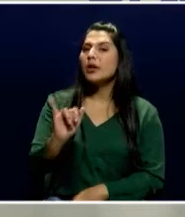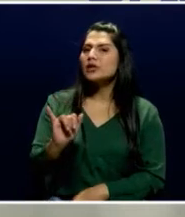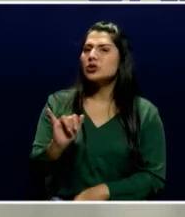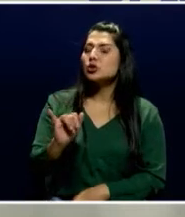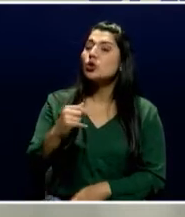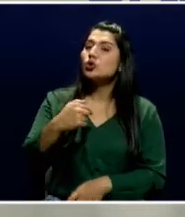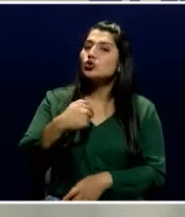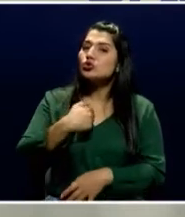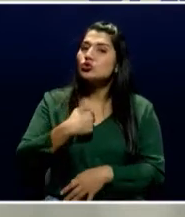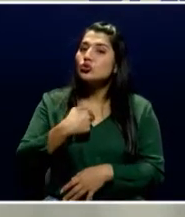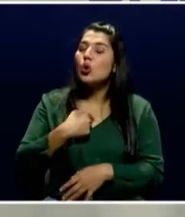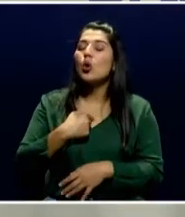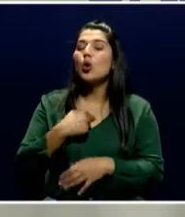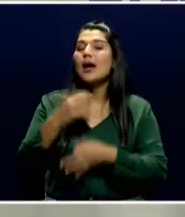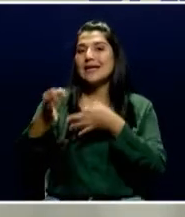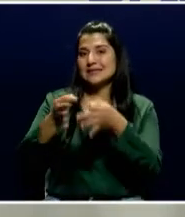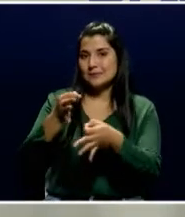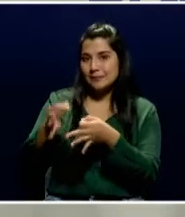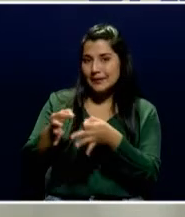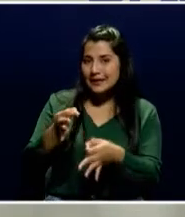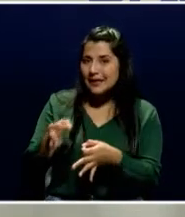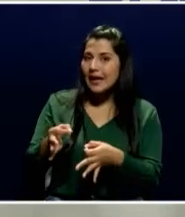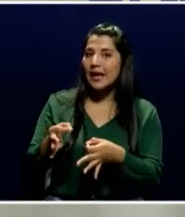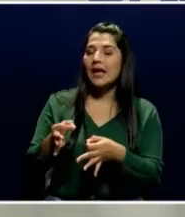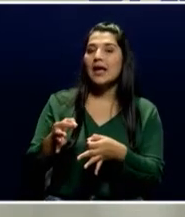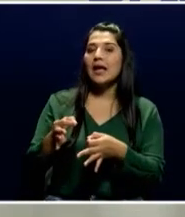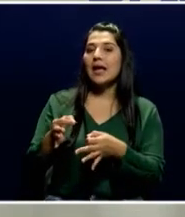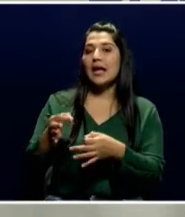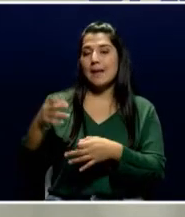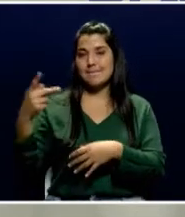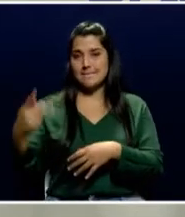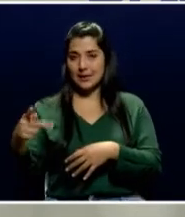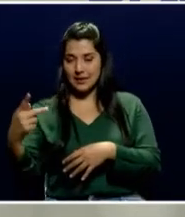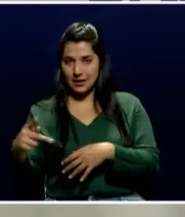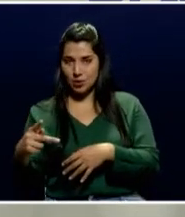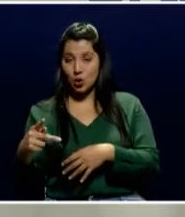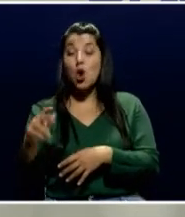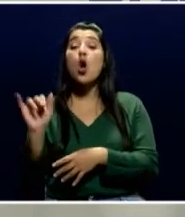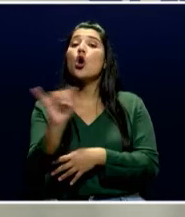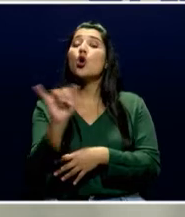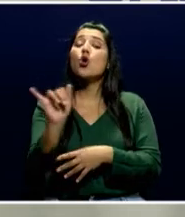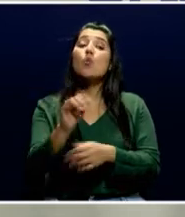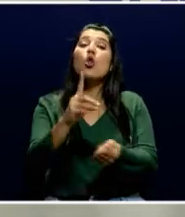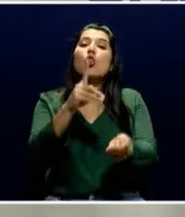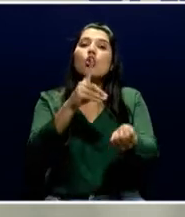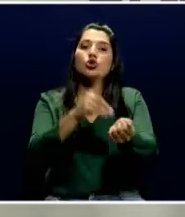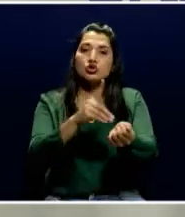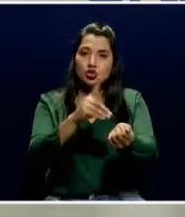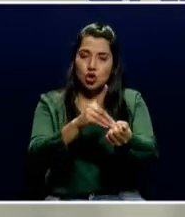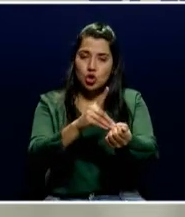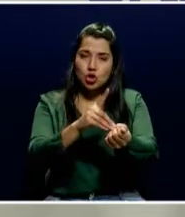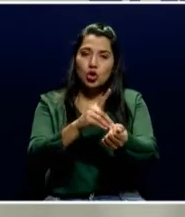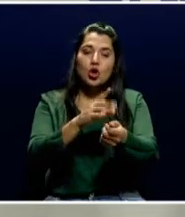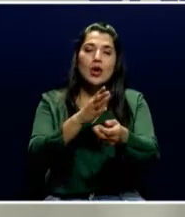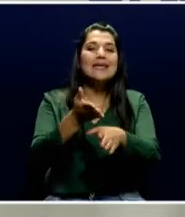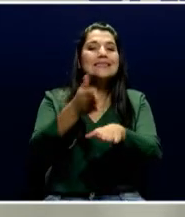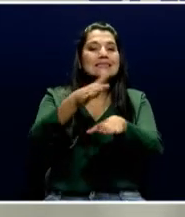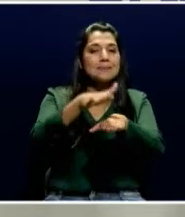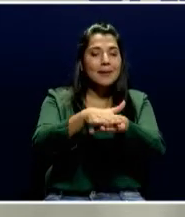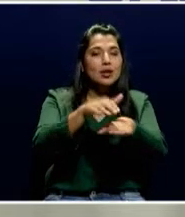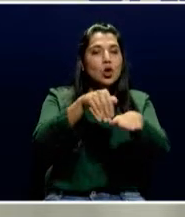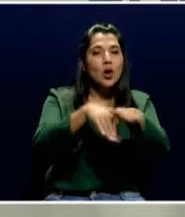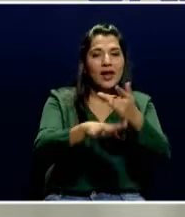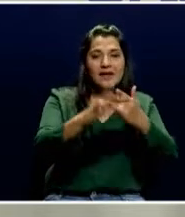algunos minutos para caracterizar la amenaza. De la misma forma que los epidemiólogos y los profesionales de salud nos